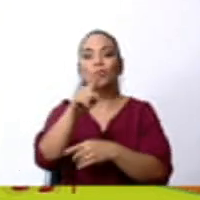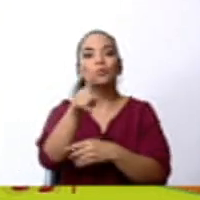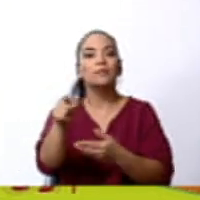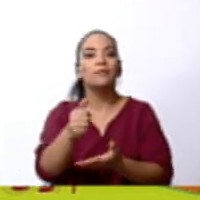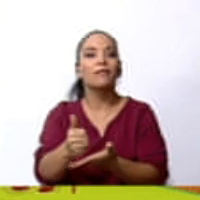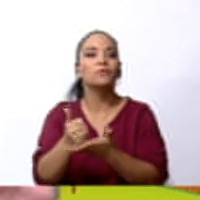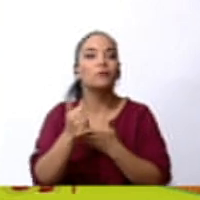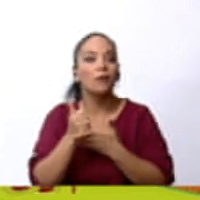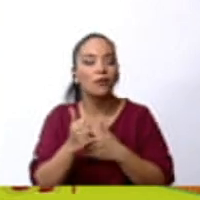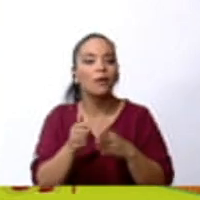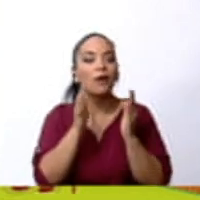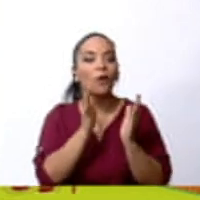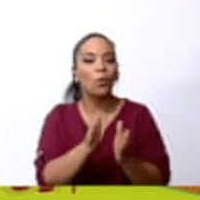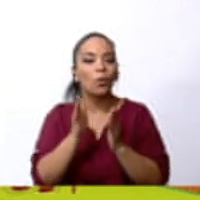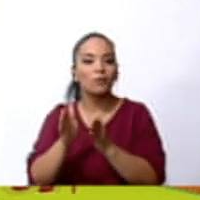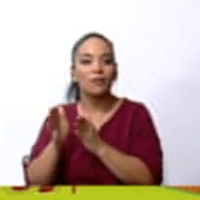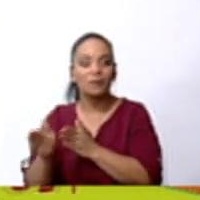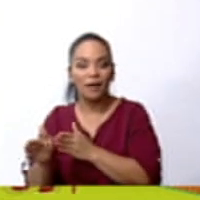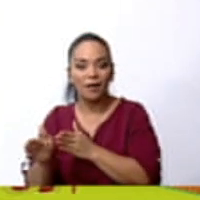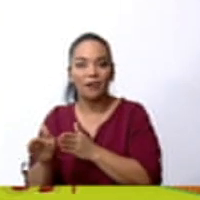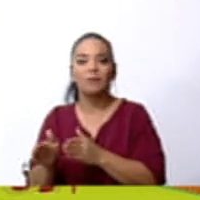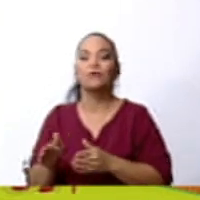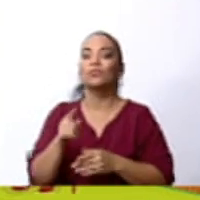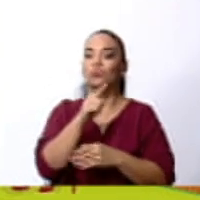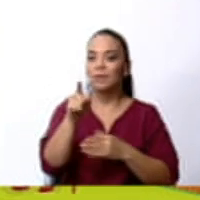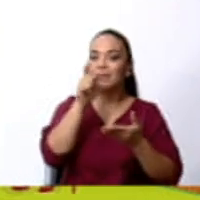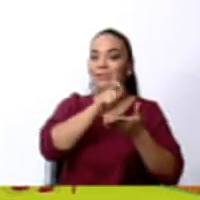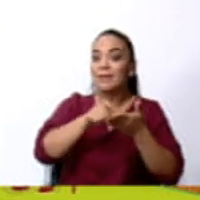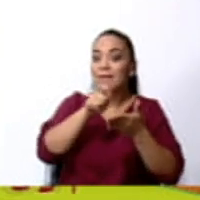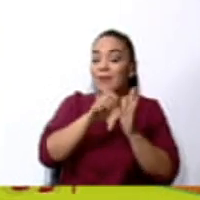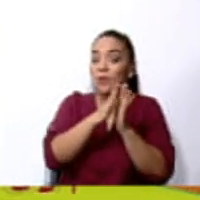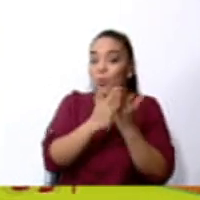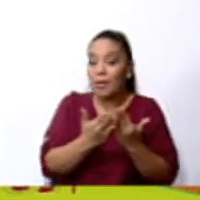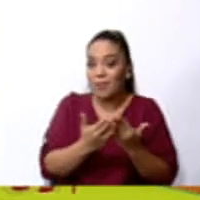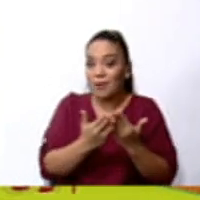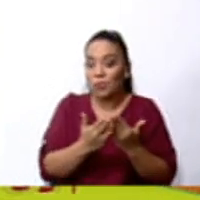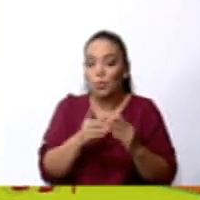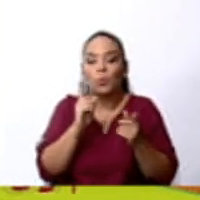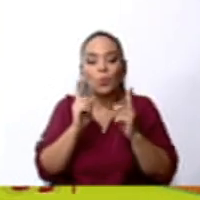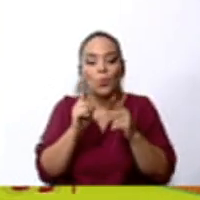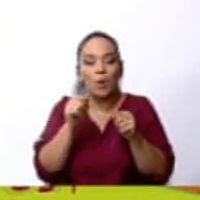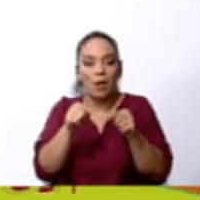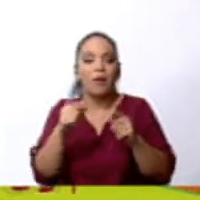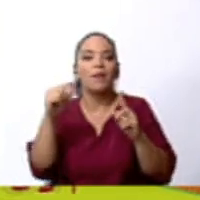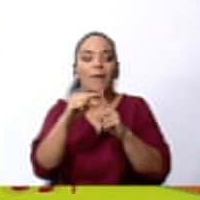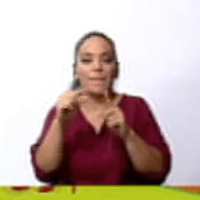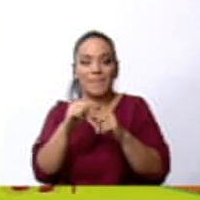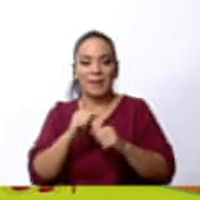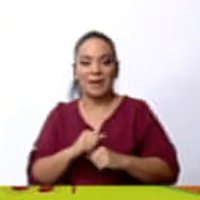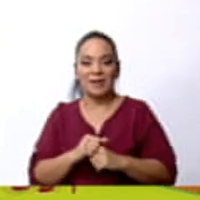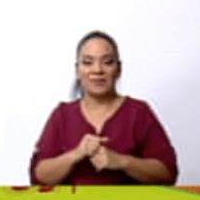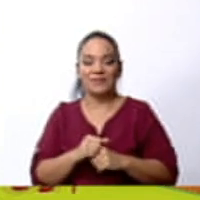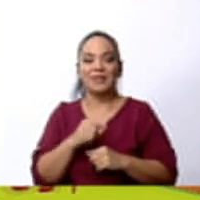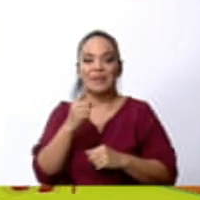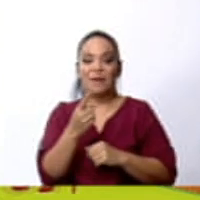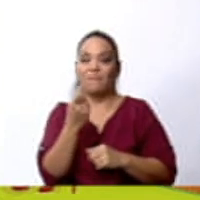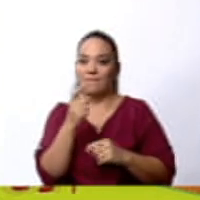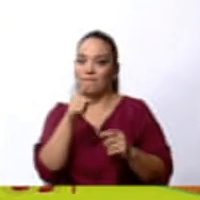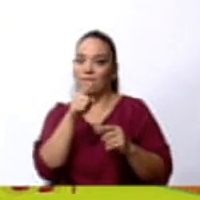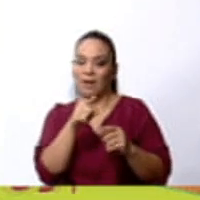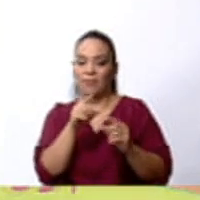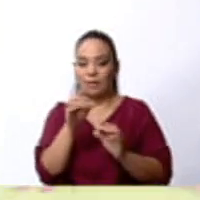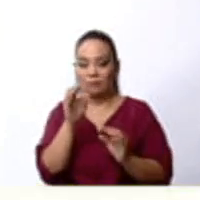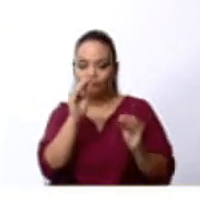ayudar a ordenarlos y vamos a escribir en el cuaderno cuál es la palabra que se forma. Veamos